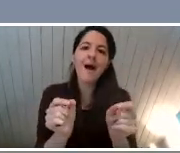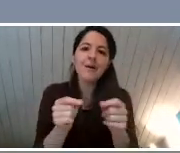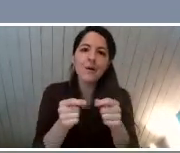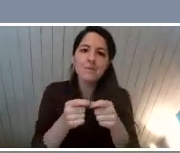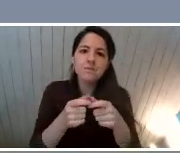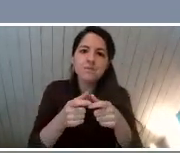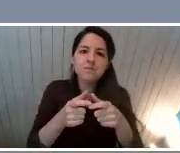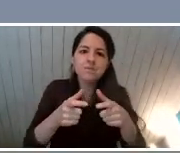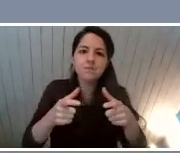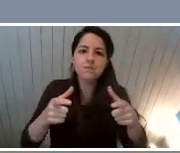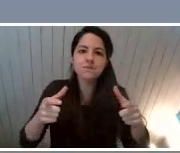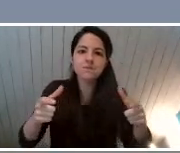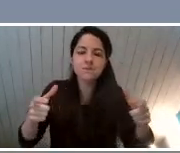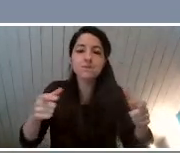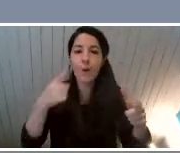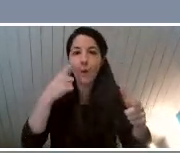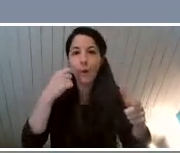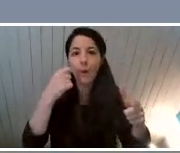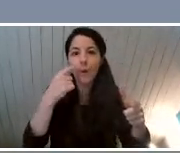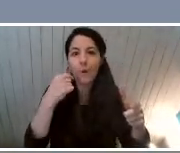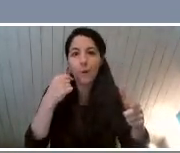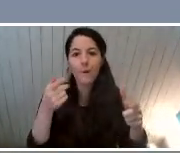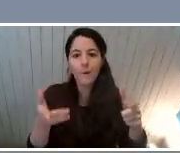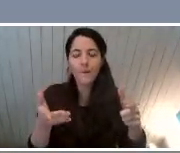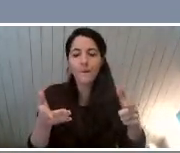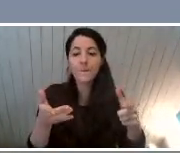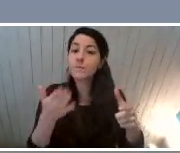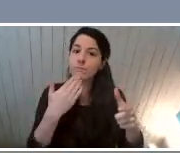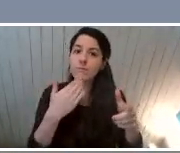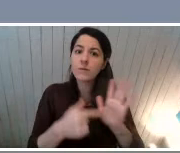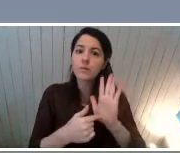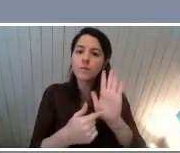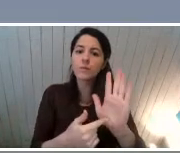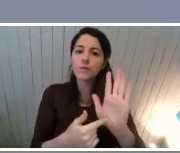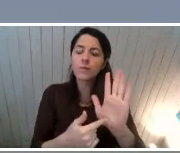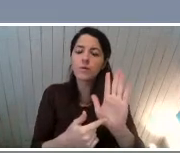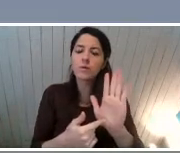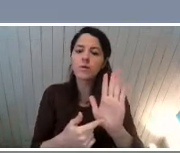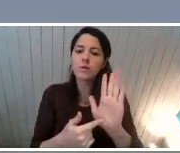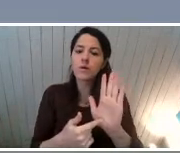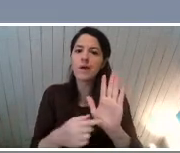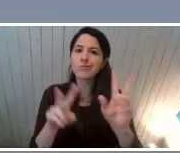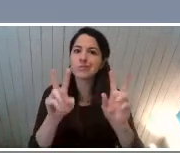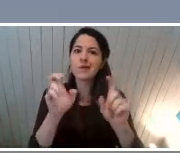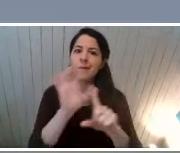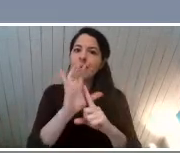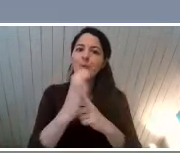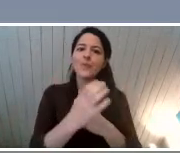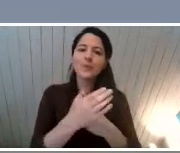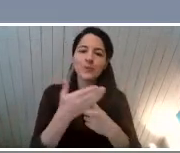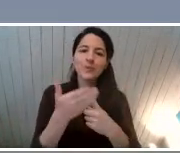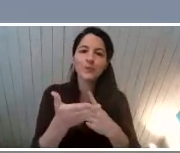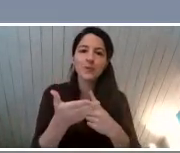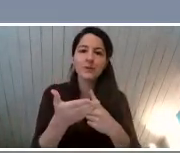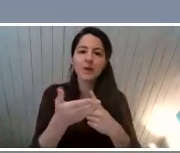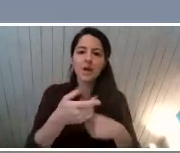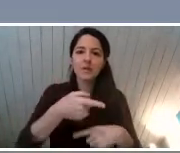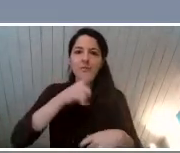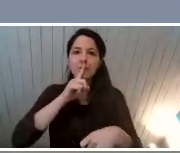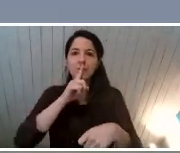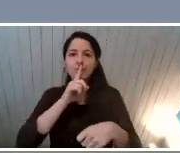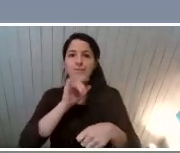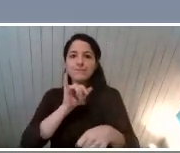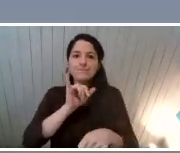varones, y refleja también bastante bien un tema cultural de mitos que hay alrededor de cáncer de próstata.